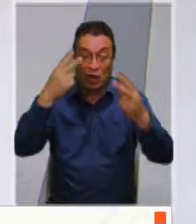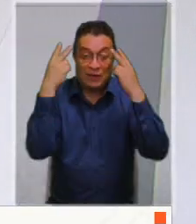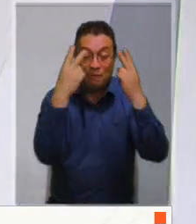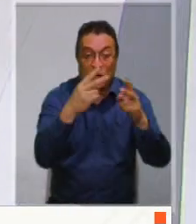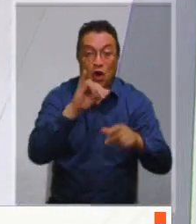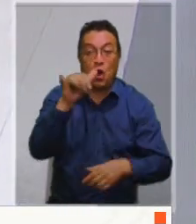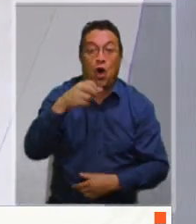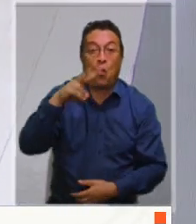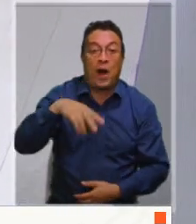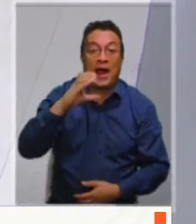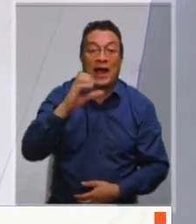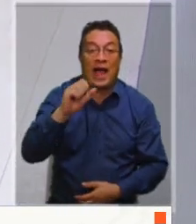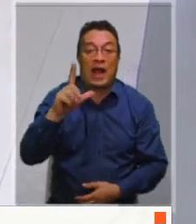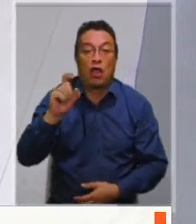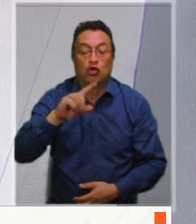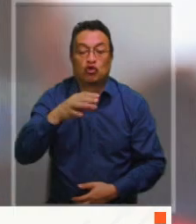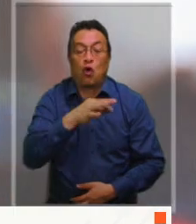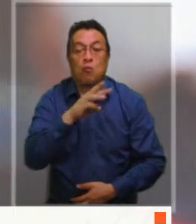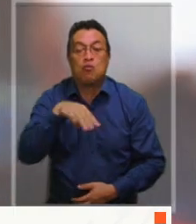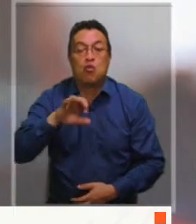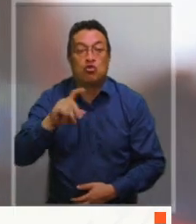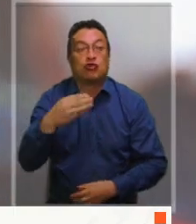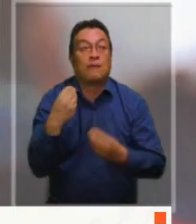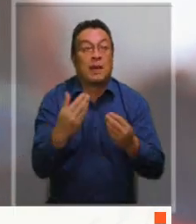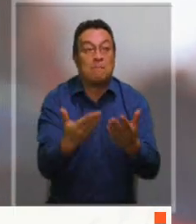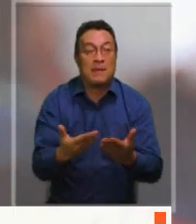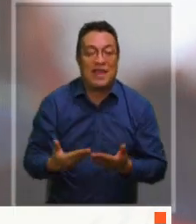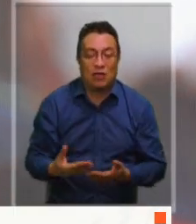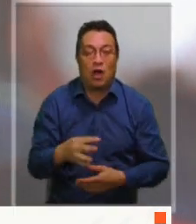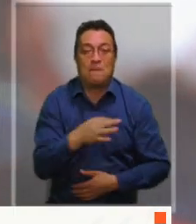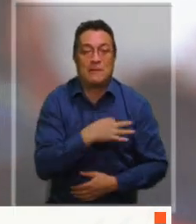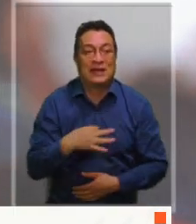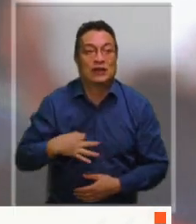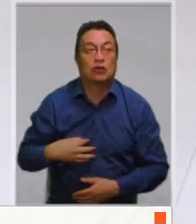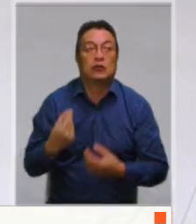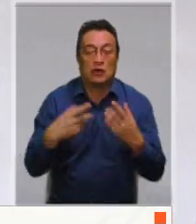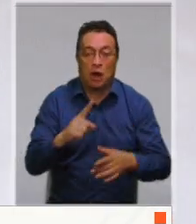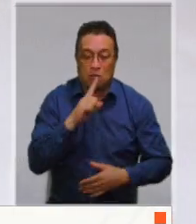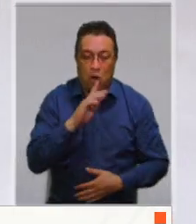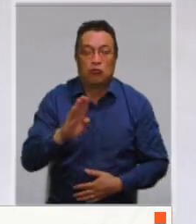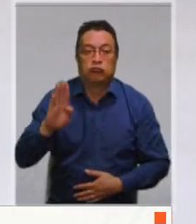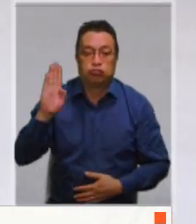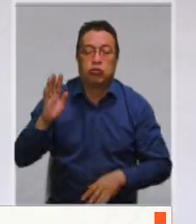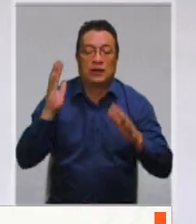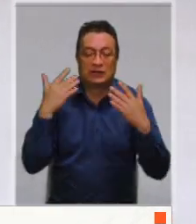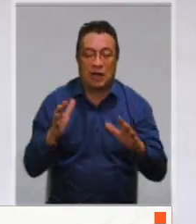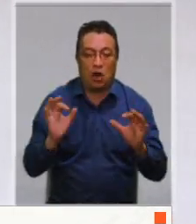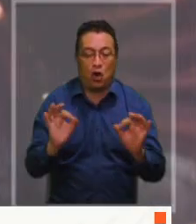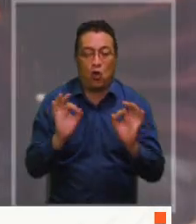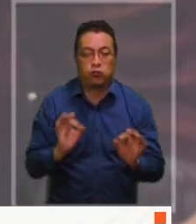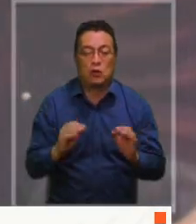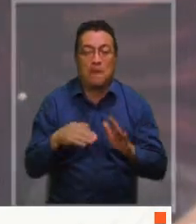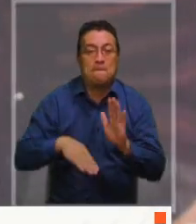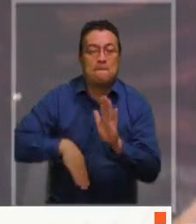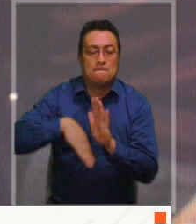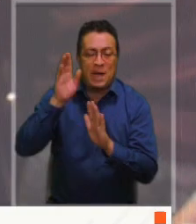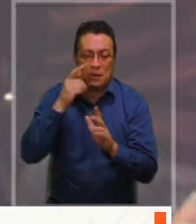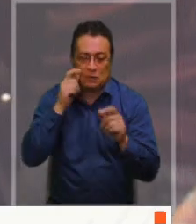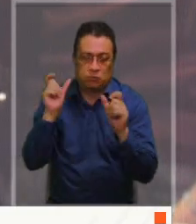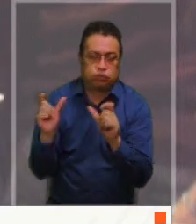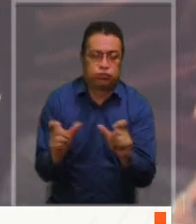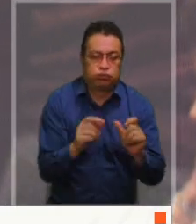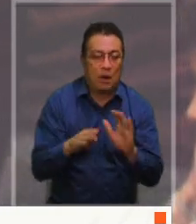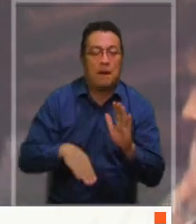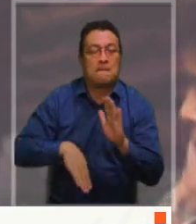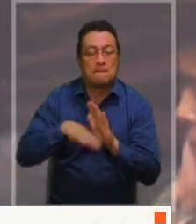que nos acompaña aquí en el estudio. Bienvenido, ministro. Muchas gracias, Ramón. Se cumplió con la promesa que se decía el otro día, más fiscalización, más